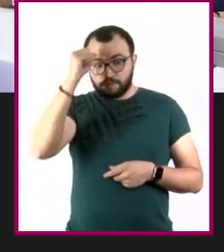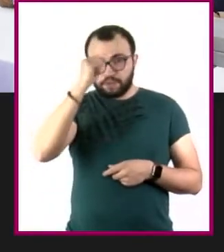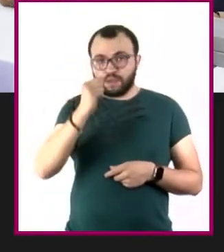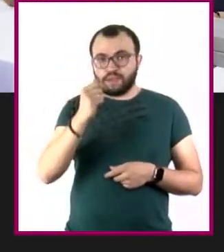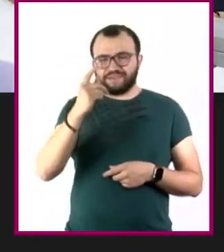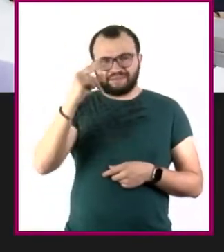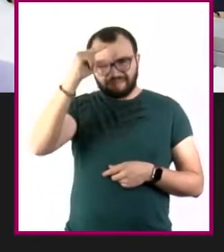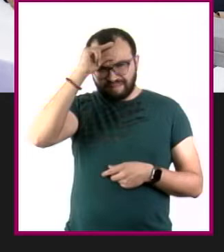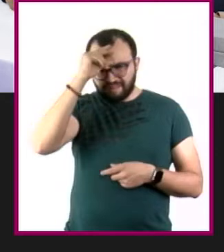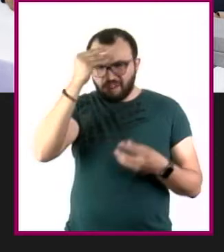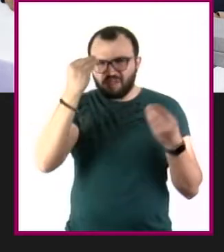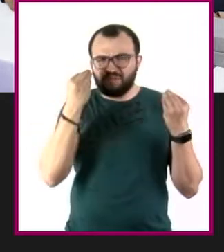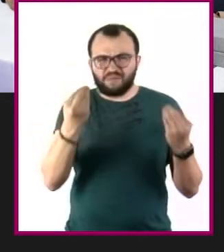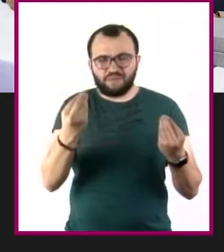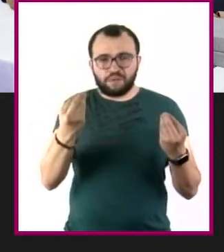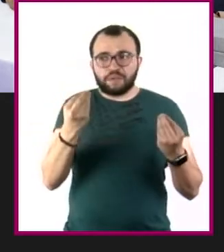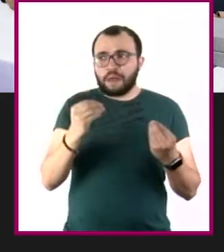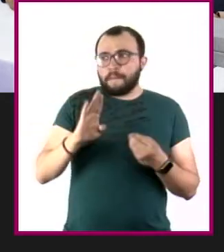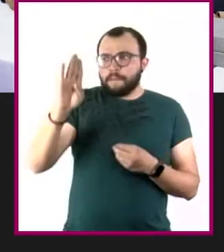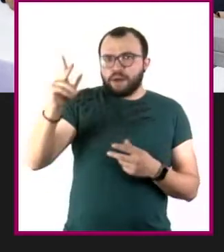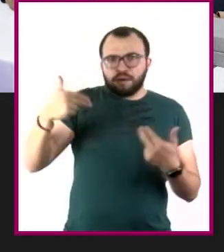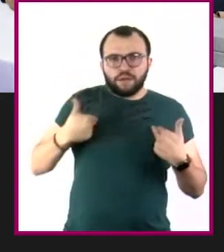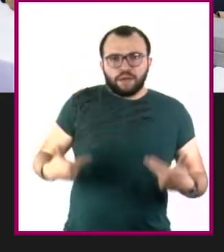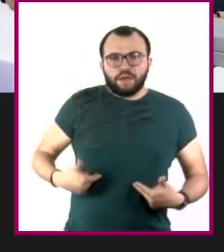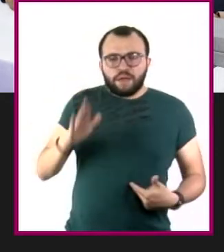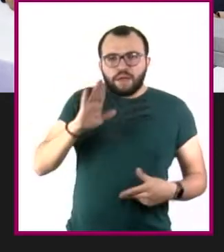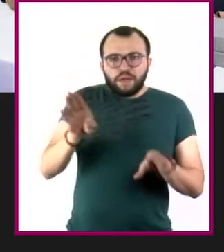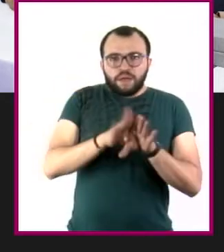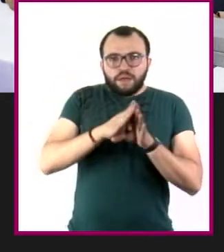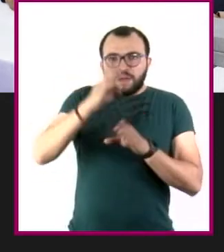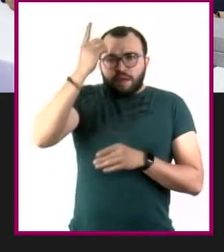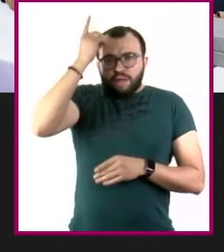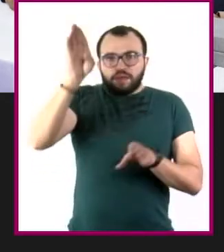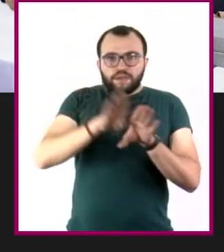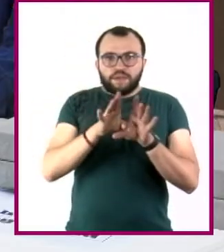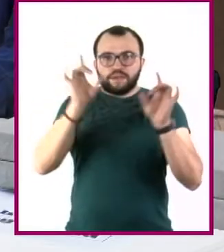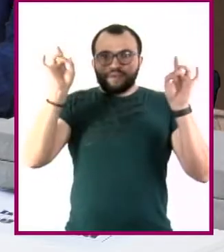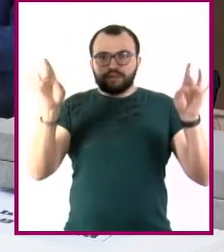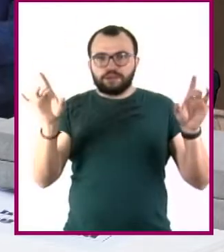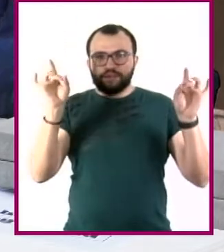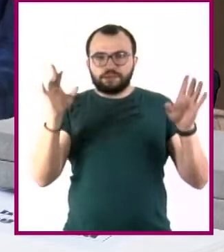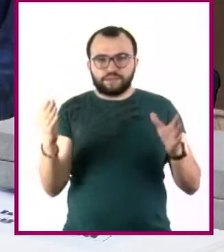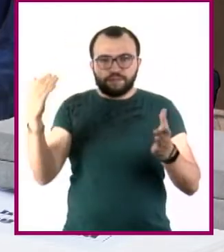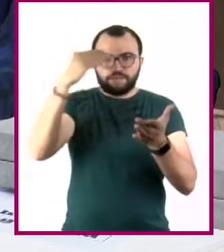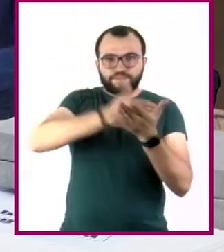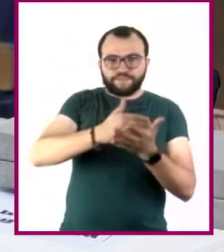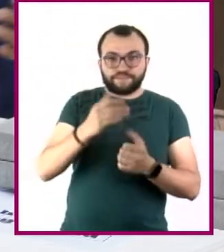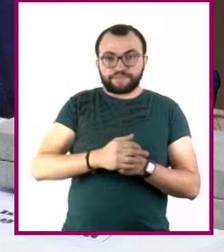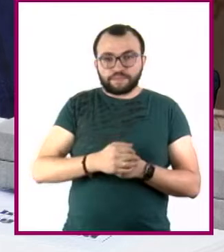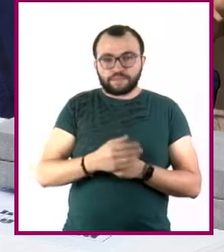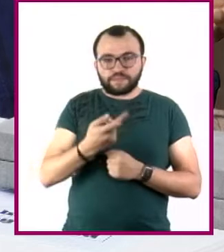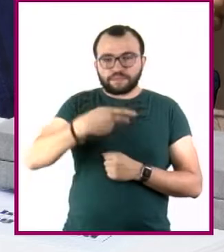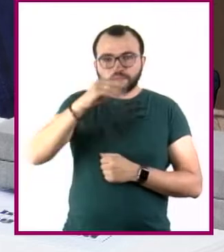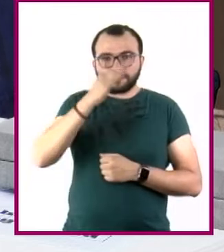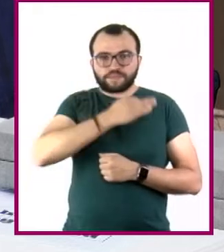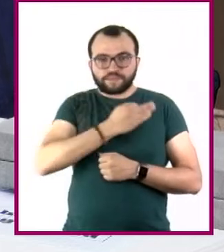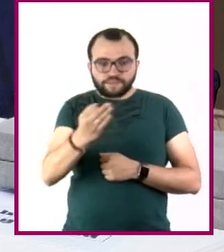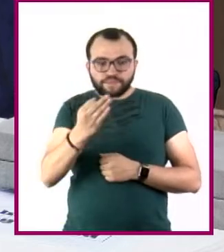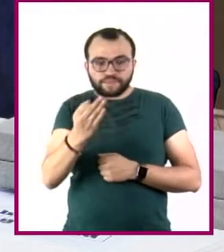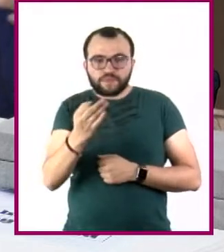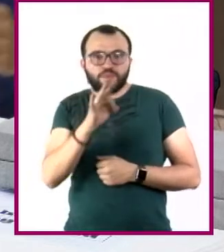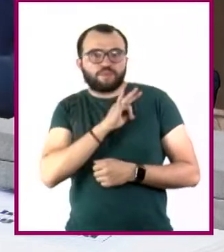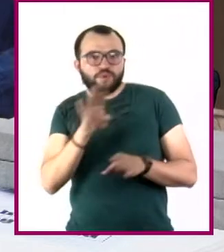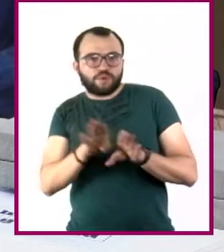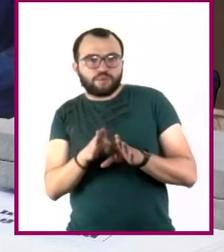humana, sino divina. Como si fuera un ángel haciendo teología. Pero bueno, ¿podría